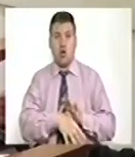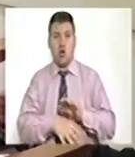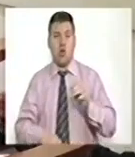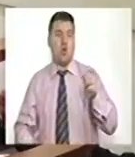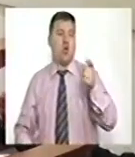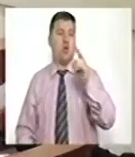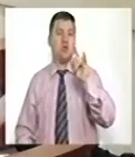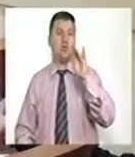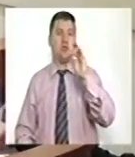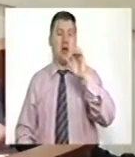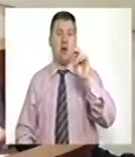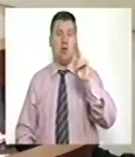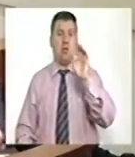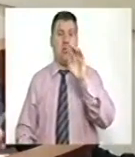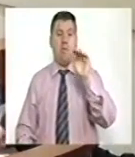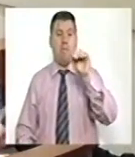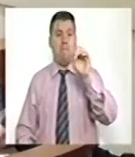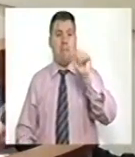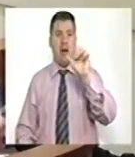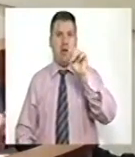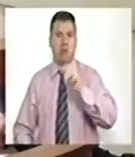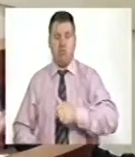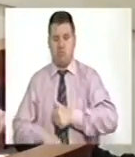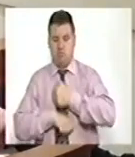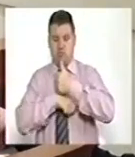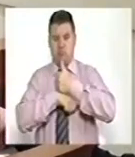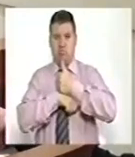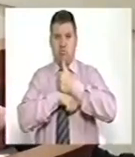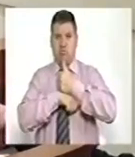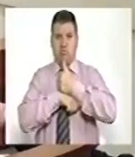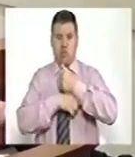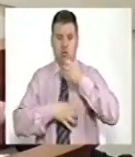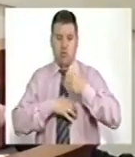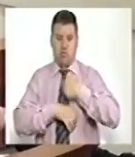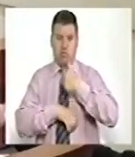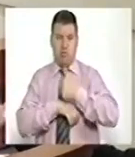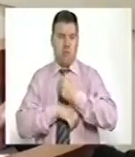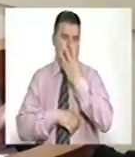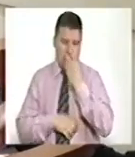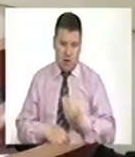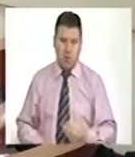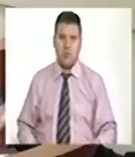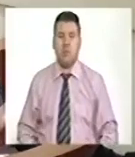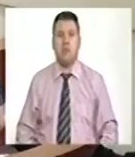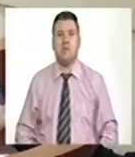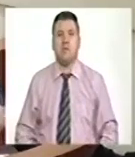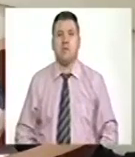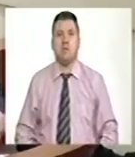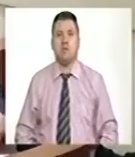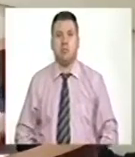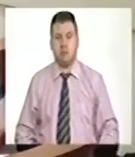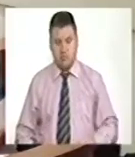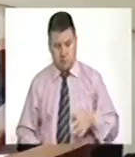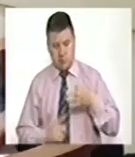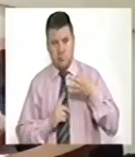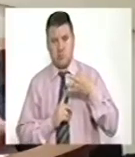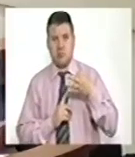Enrique Malo Fernández como miembro de la organización criminal.